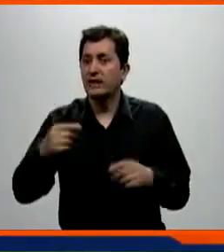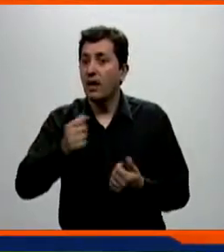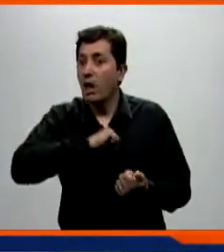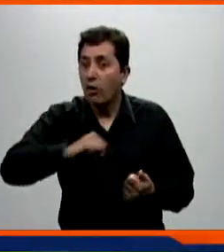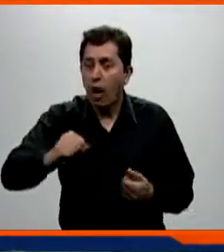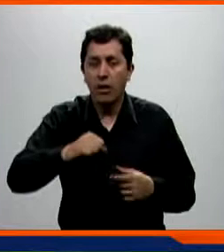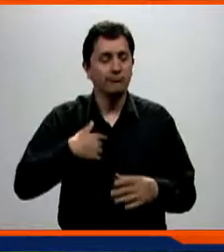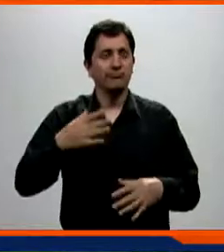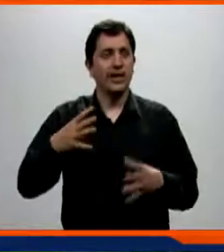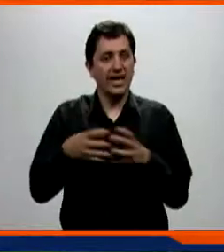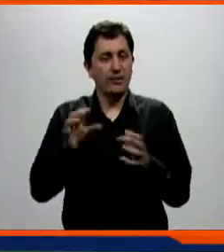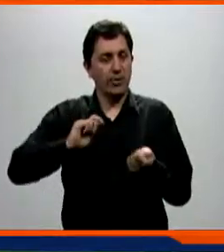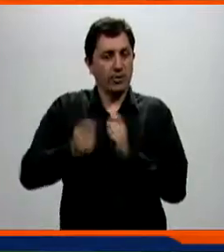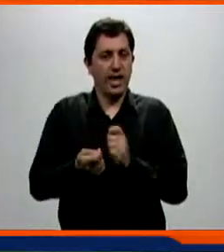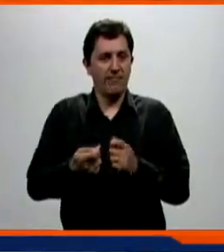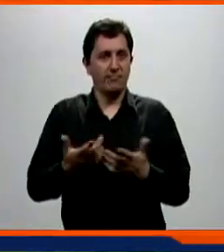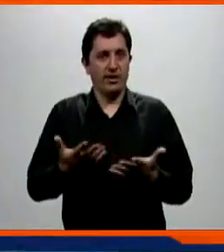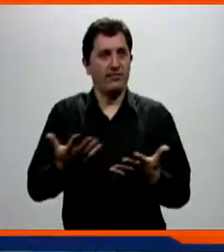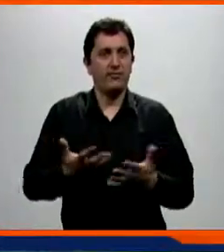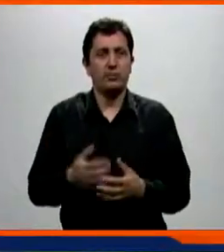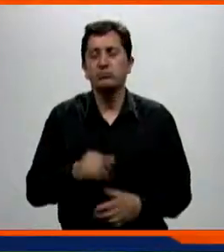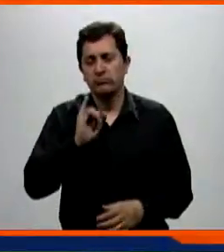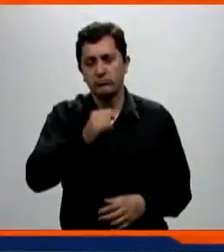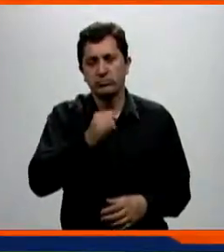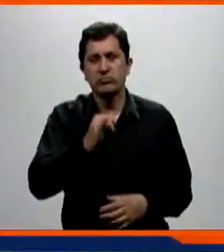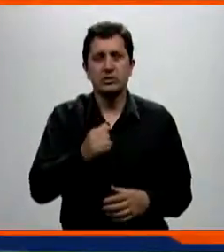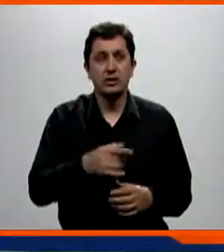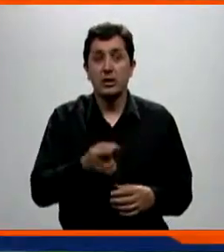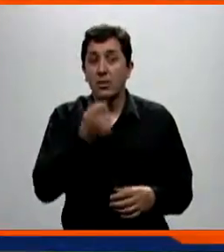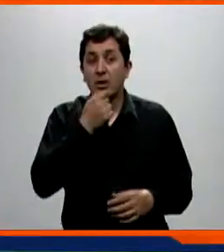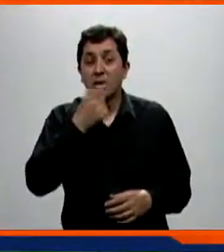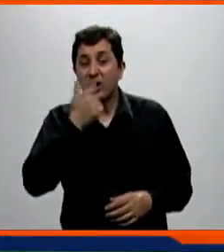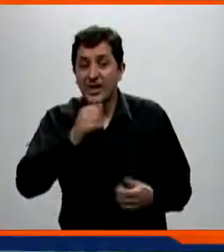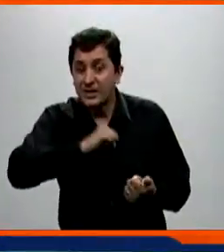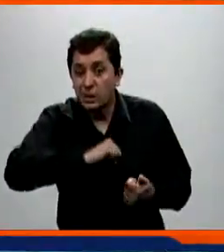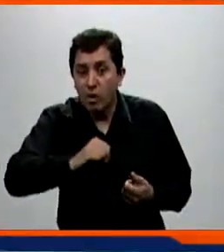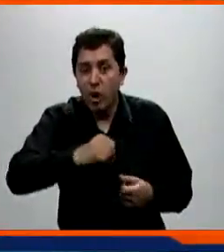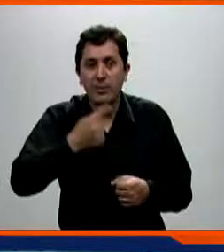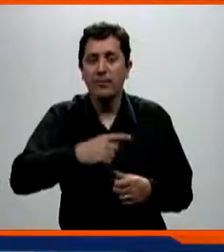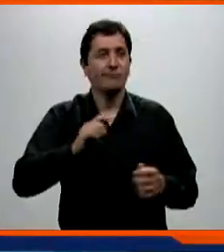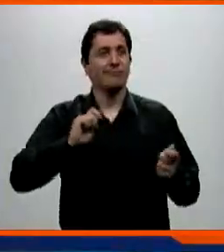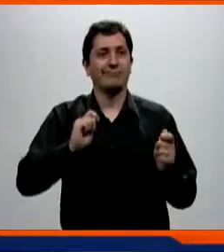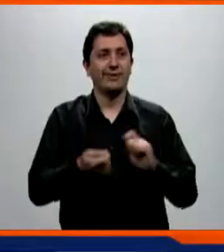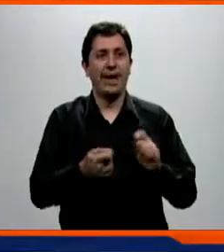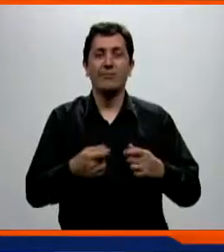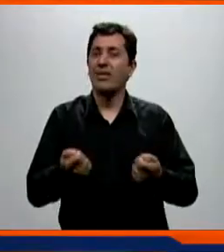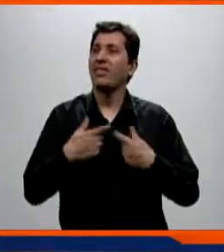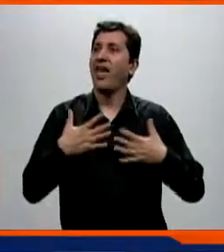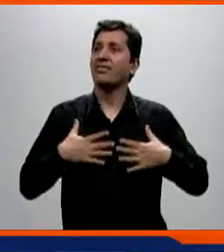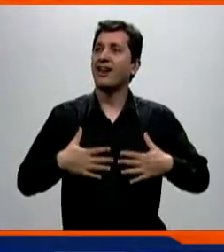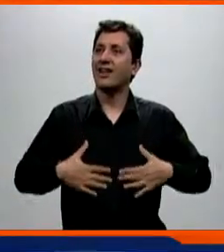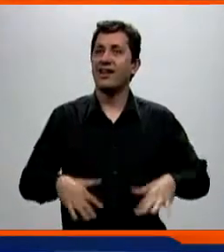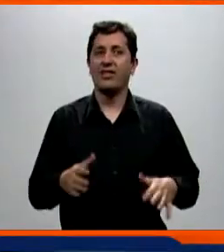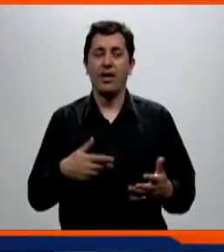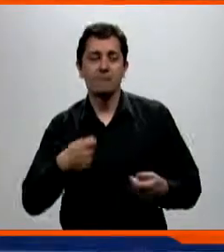cuando convierte el primero o cuando lo recibe. Sí, totalmente. Cuando puede abrir el partido, me parece que pasa a ser otro Racing desde la tranquilidad, claro,